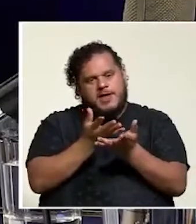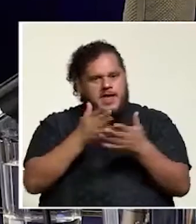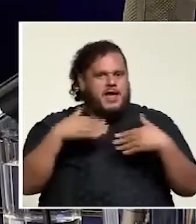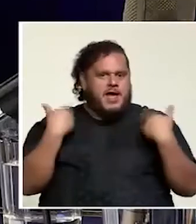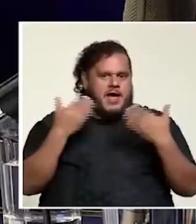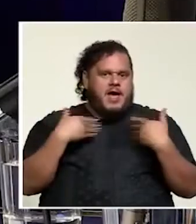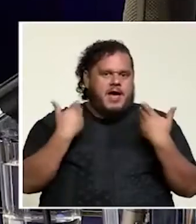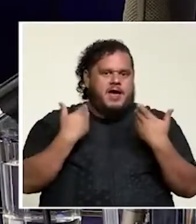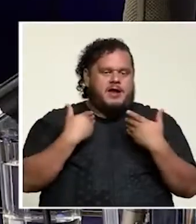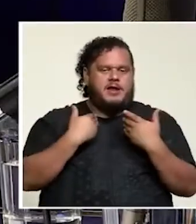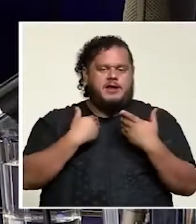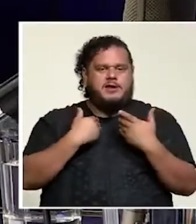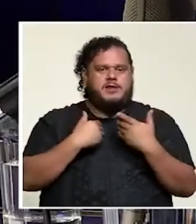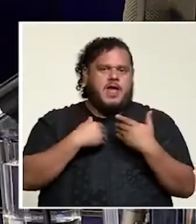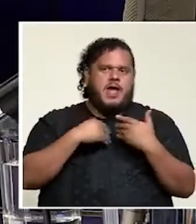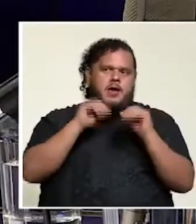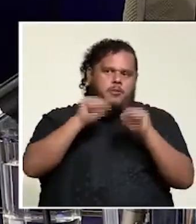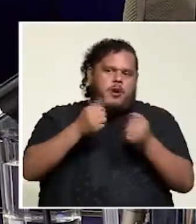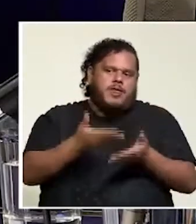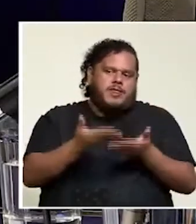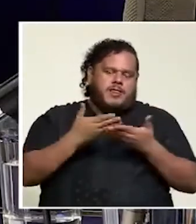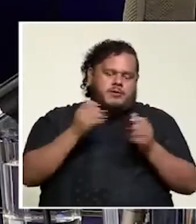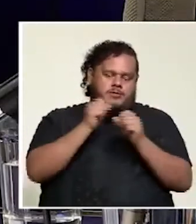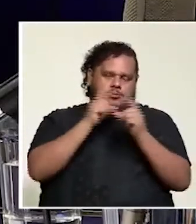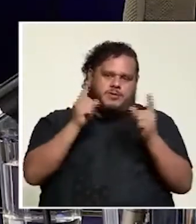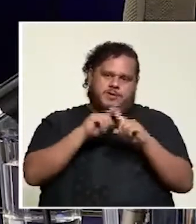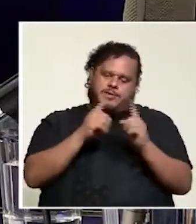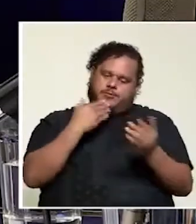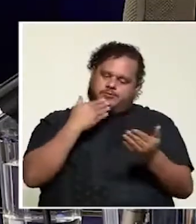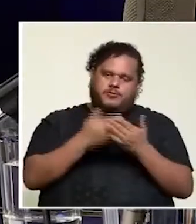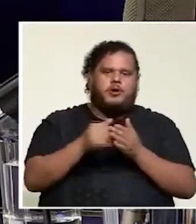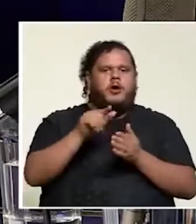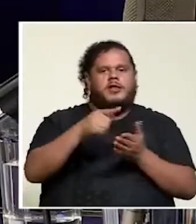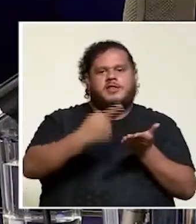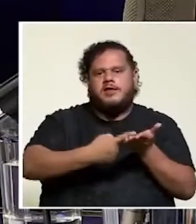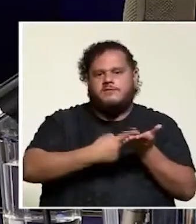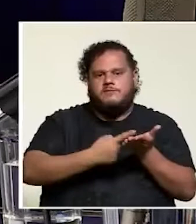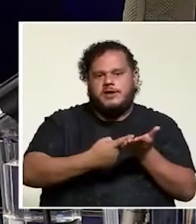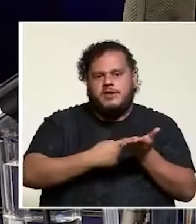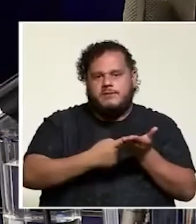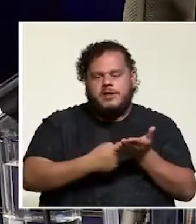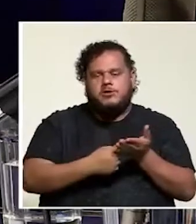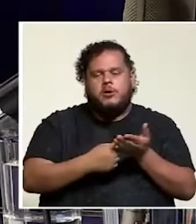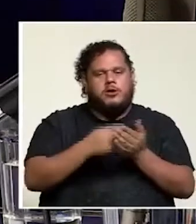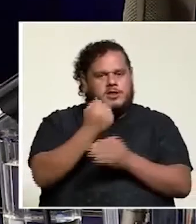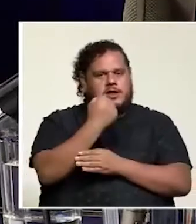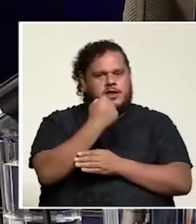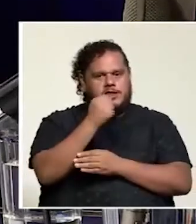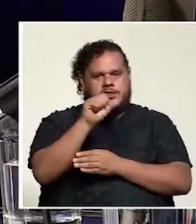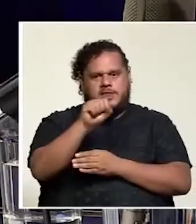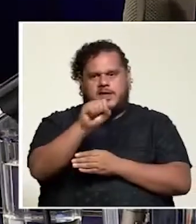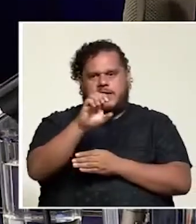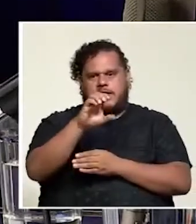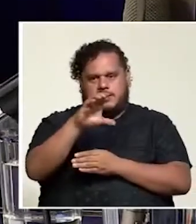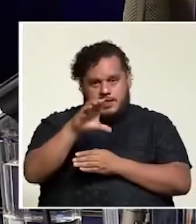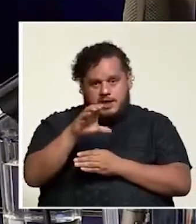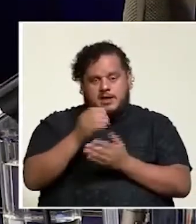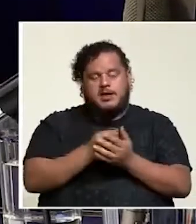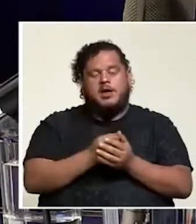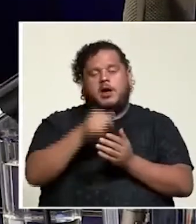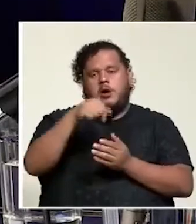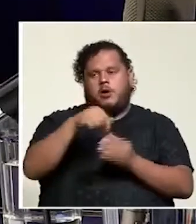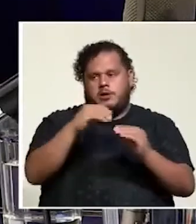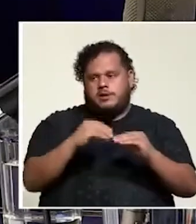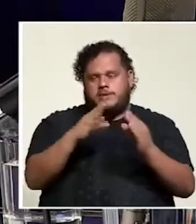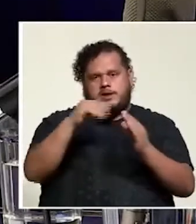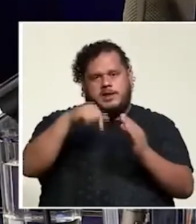alegres nos pueden dar sorpresas. Pero bueno, este fue el debate del Sindicato de Educadores Costarricenses esta mañana